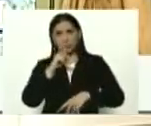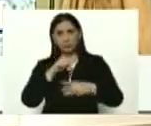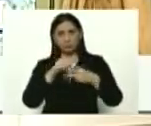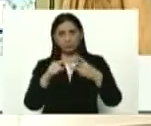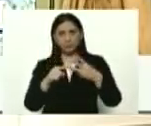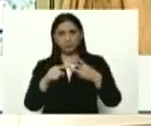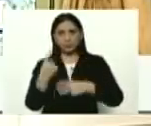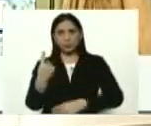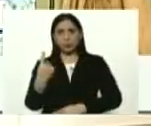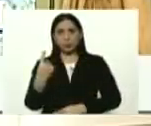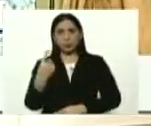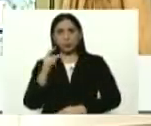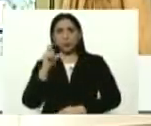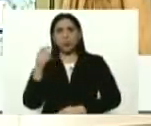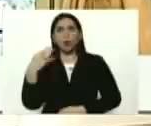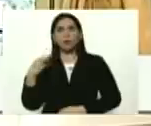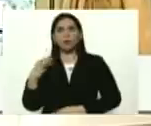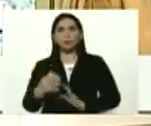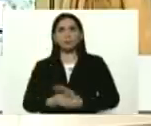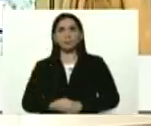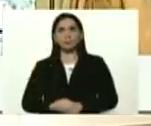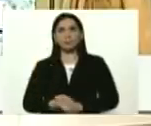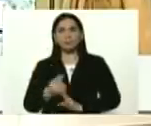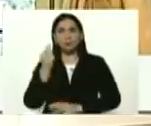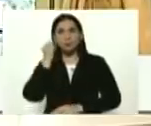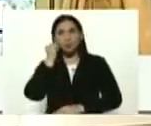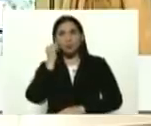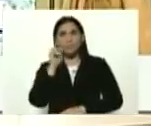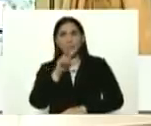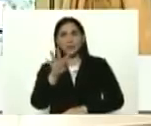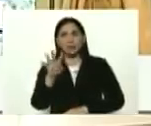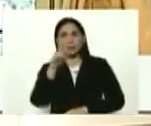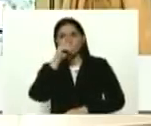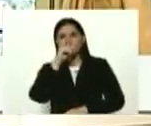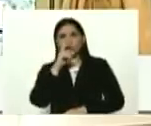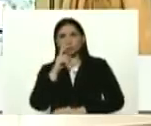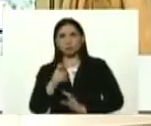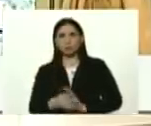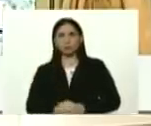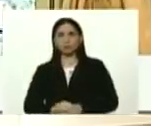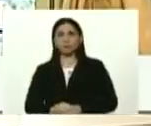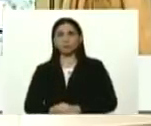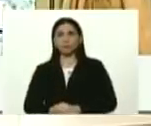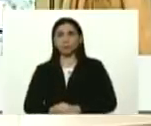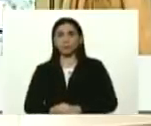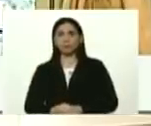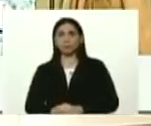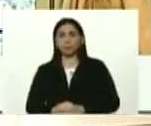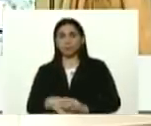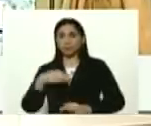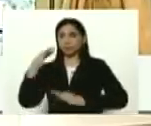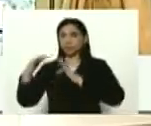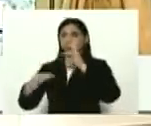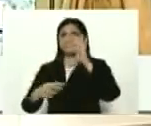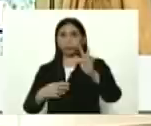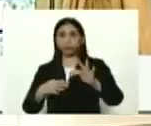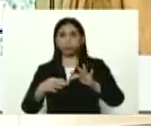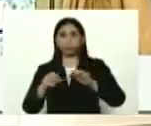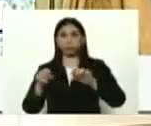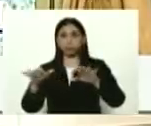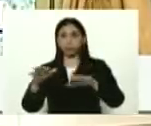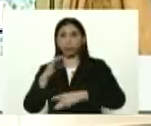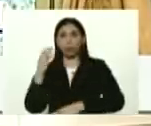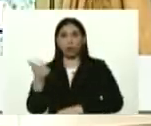Un caso en Guatire, mujer de 24 años, Guatire, Guatire, o sea, el virus está por ahí, minas de Baruta,